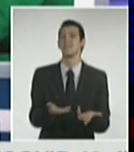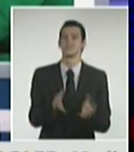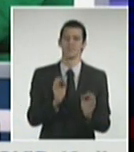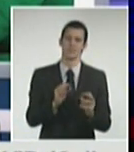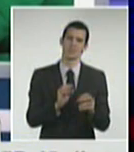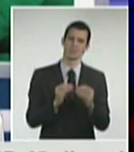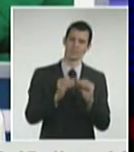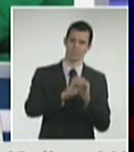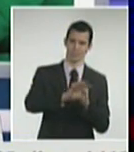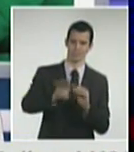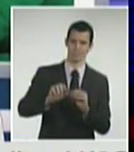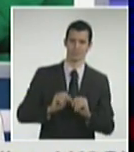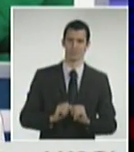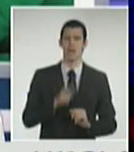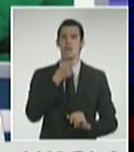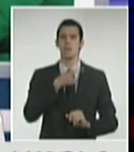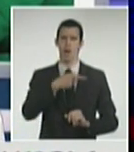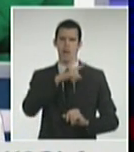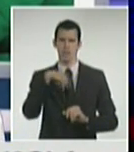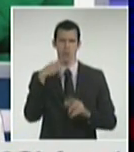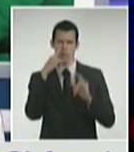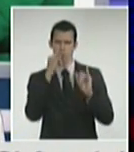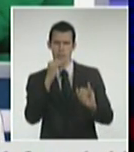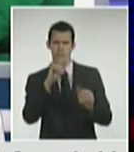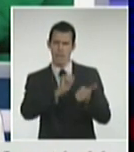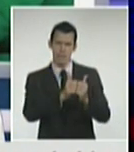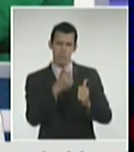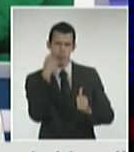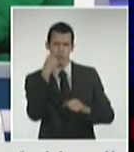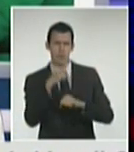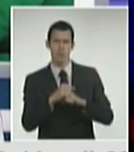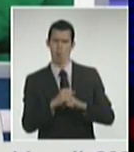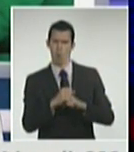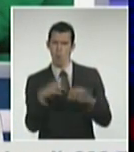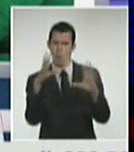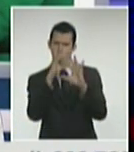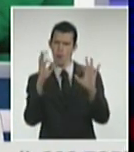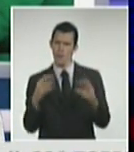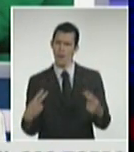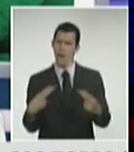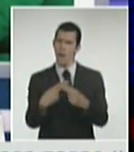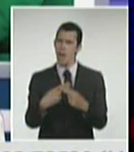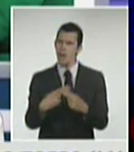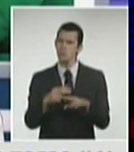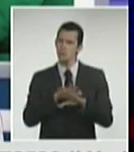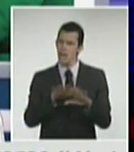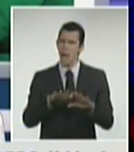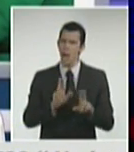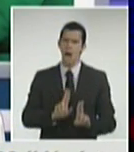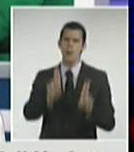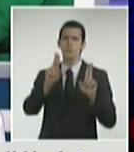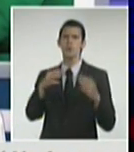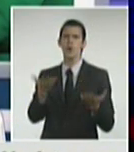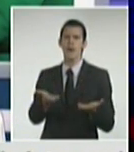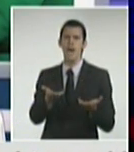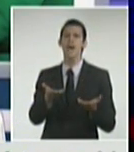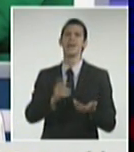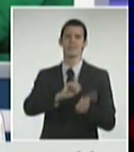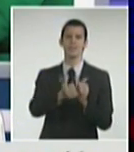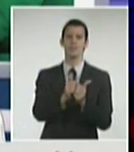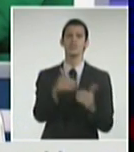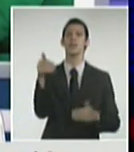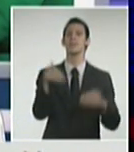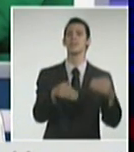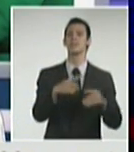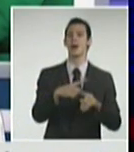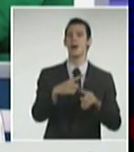sido confirmados y que ya se plantea pues no tener público en los eventos, todavía